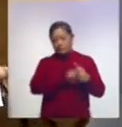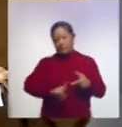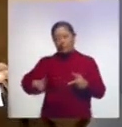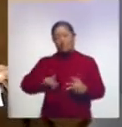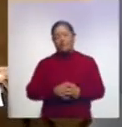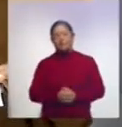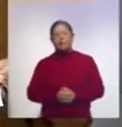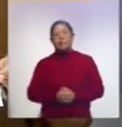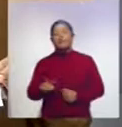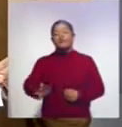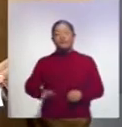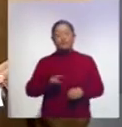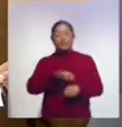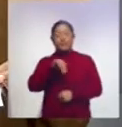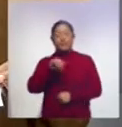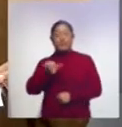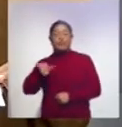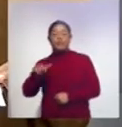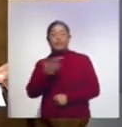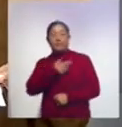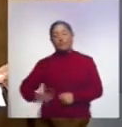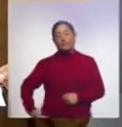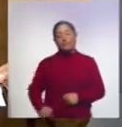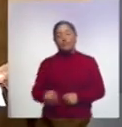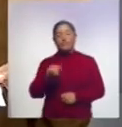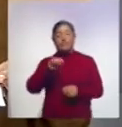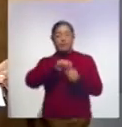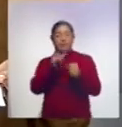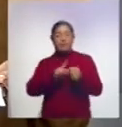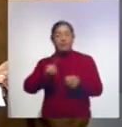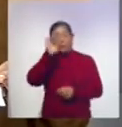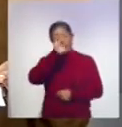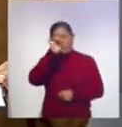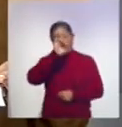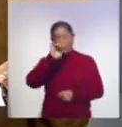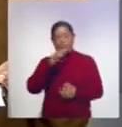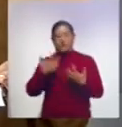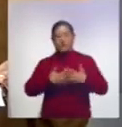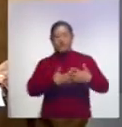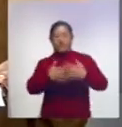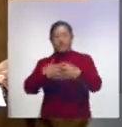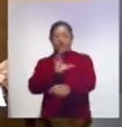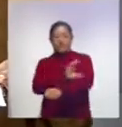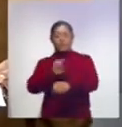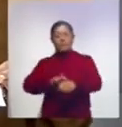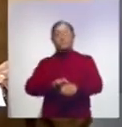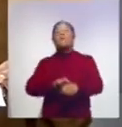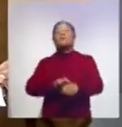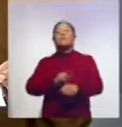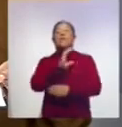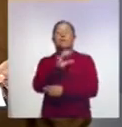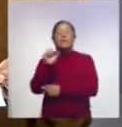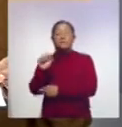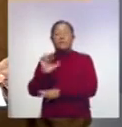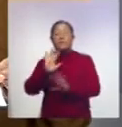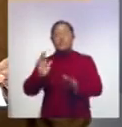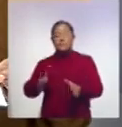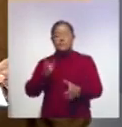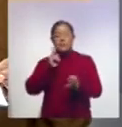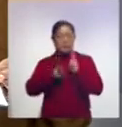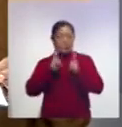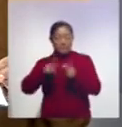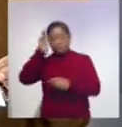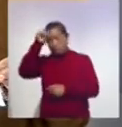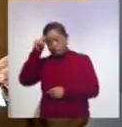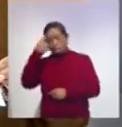Arrancamos porque el gobernador Marco Mena y el presidente nacional del Consejo Coordinador Empresarial, Carlos Salazar, acordaron en una reunión